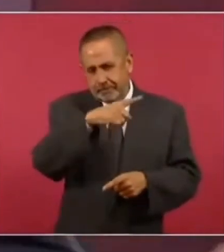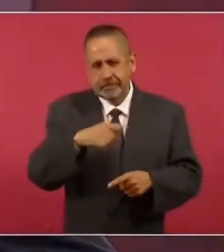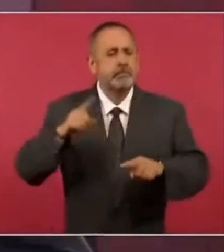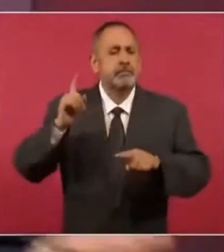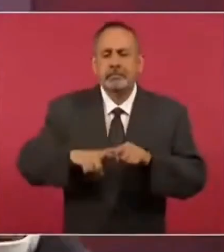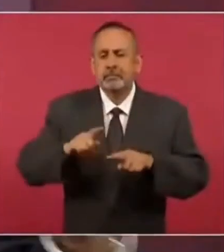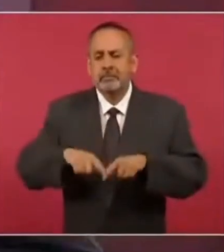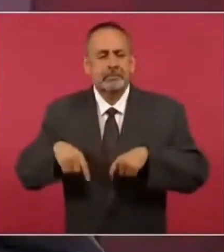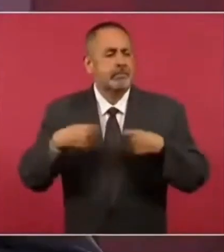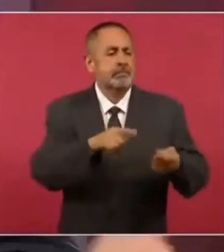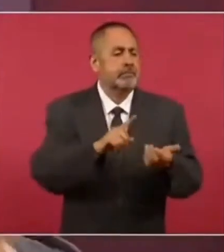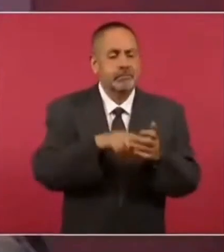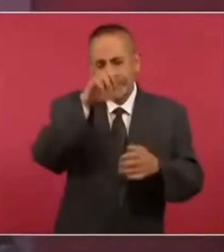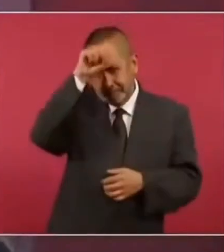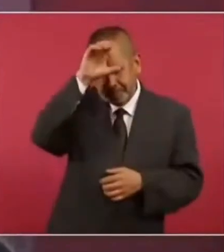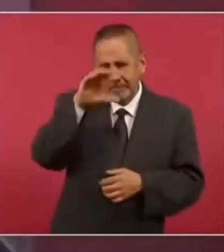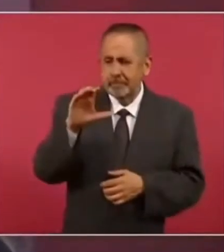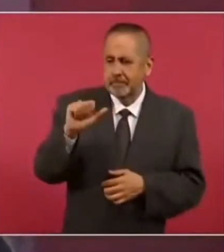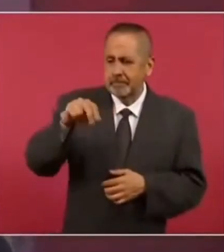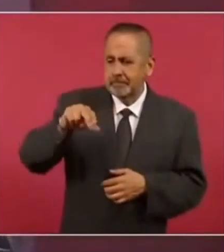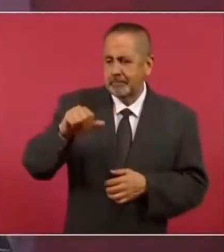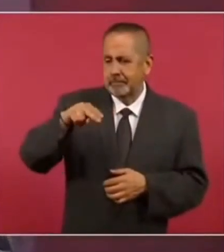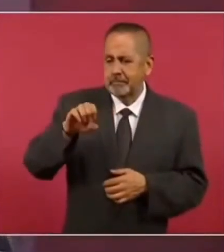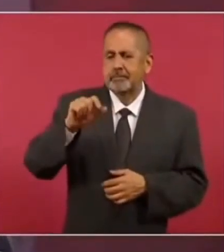¿Quién entregó la mina de Cananea?